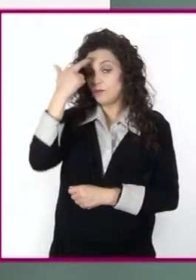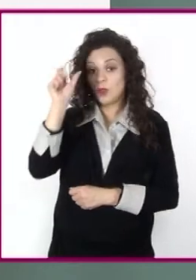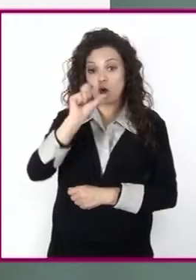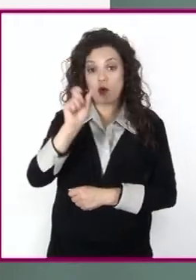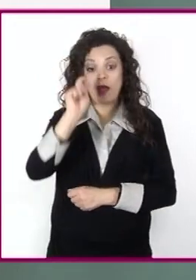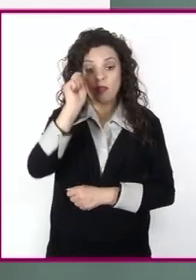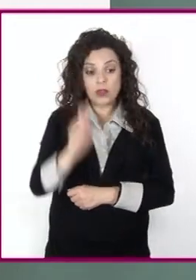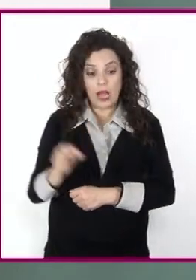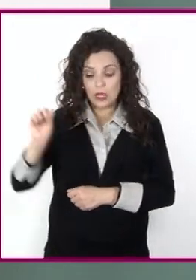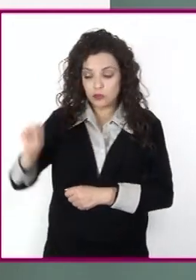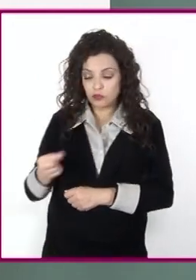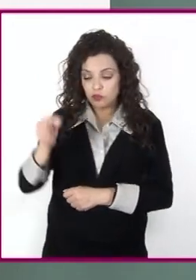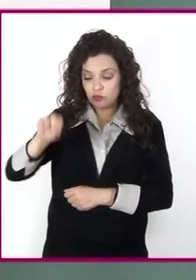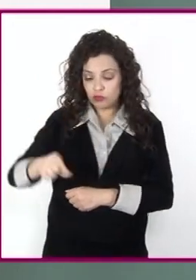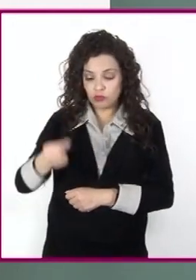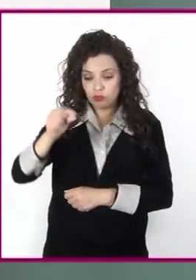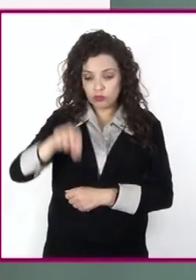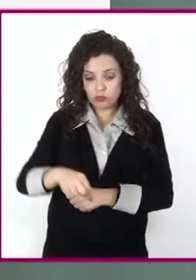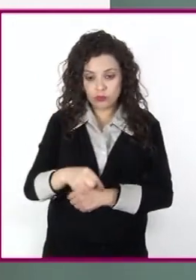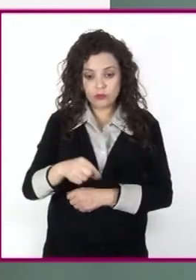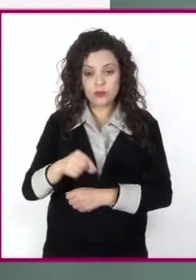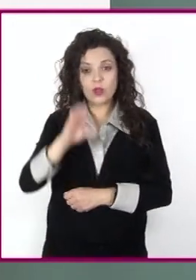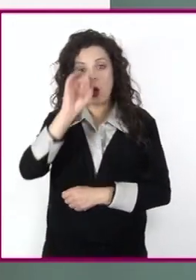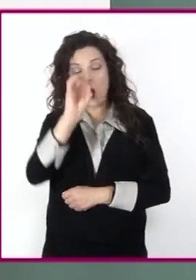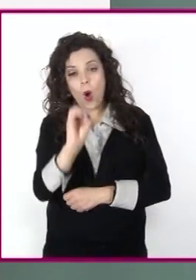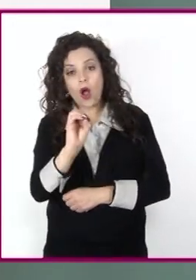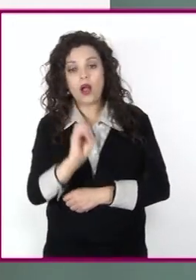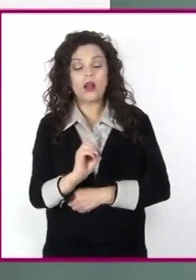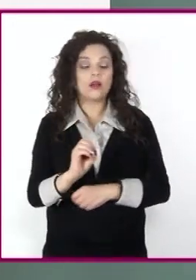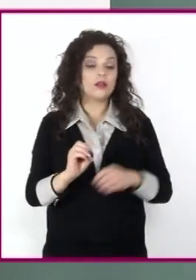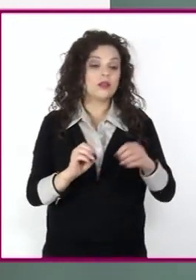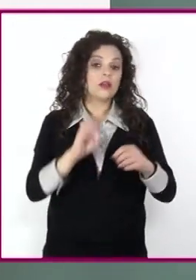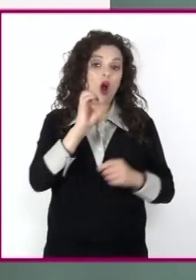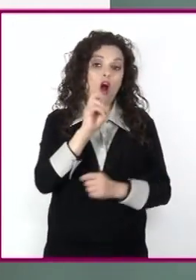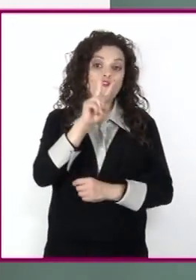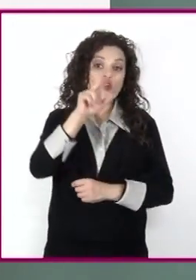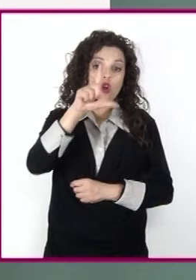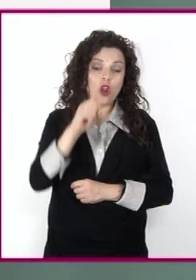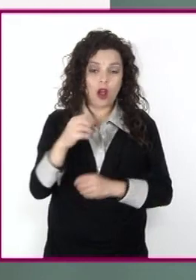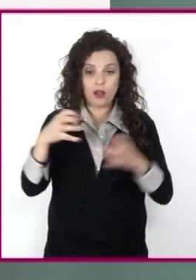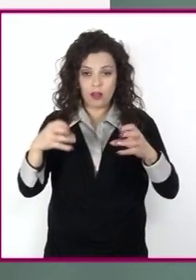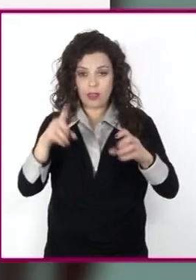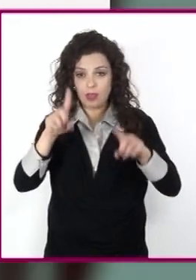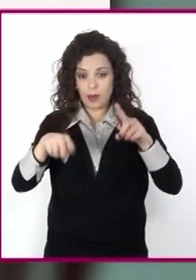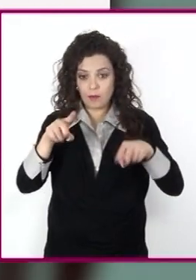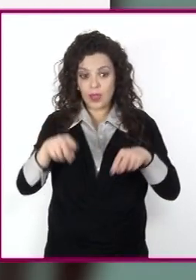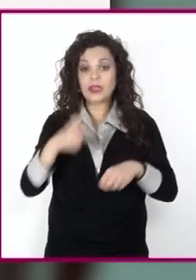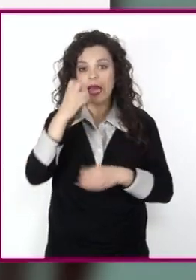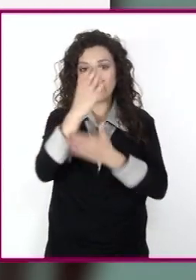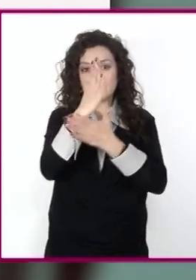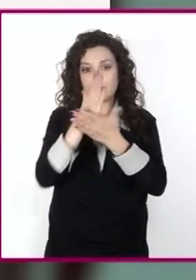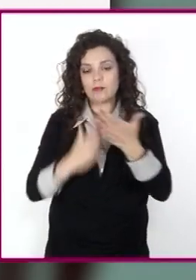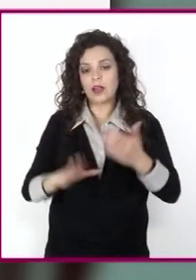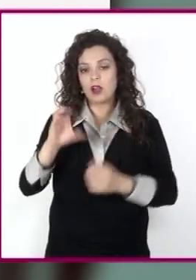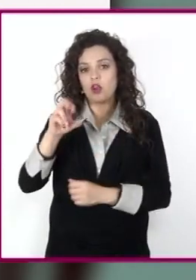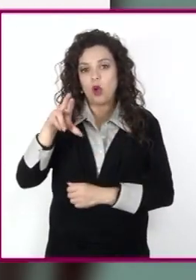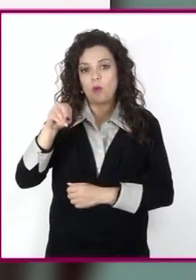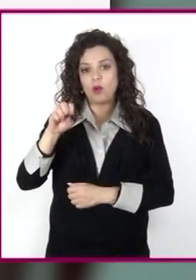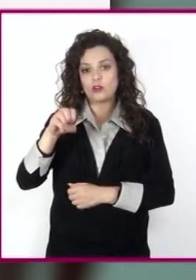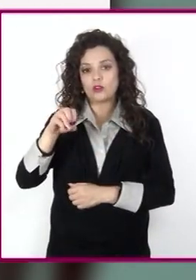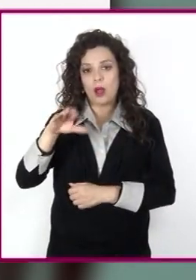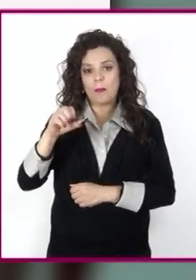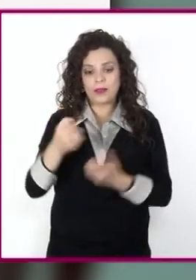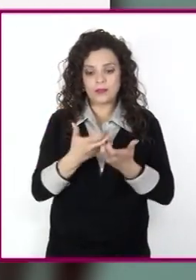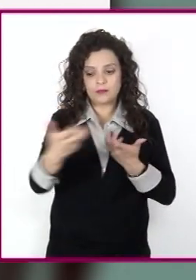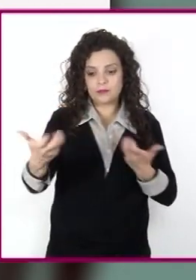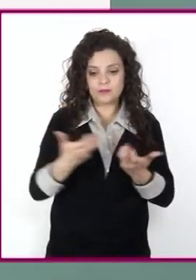de los espermatozoides u óvulos se dividirá en dos la cantidad de cromosomas. Al finalizar la meiosis